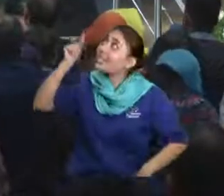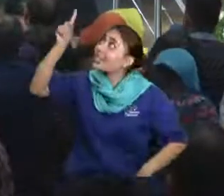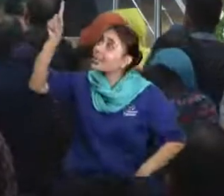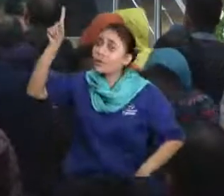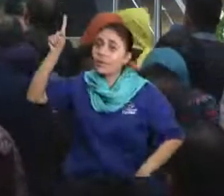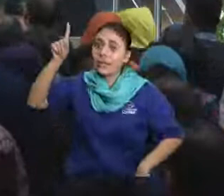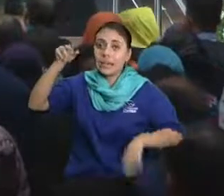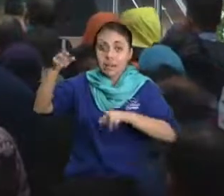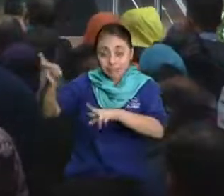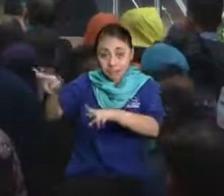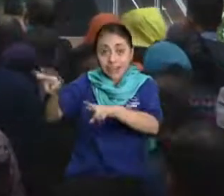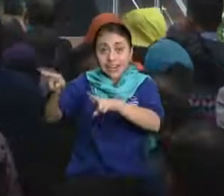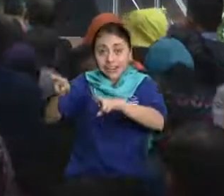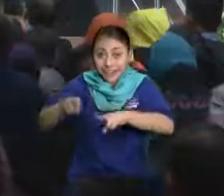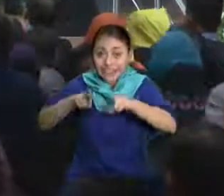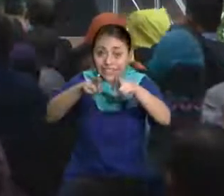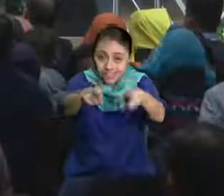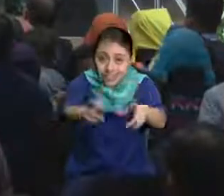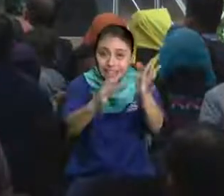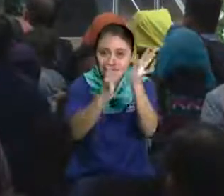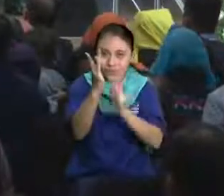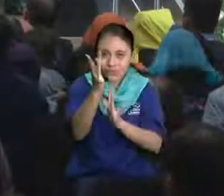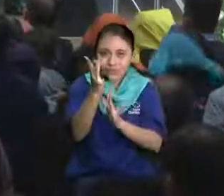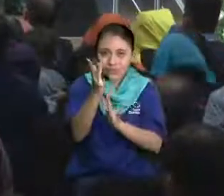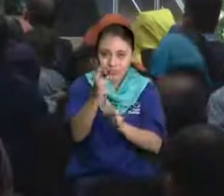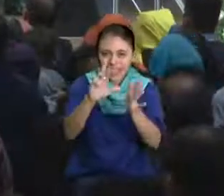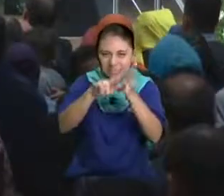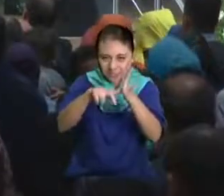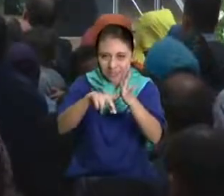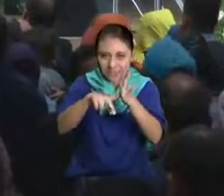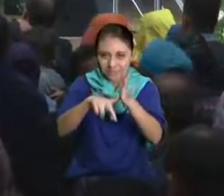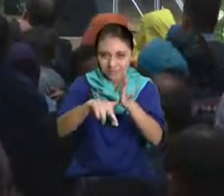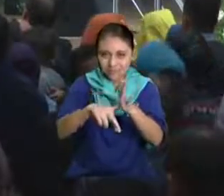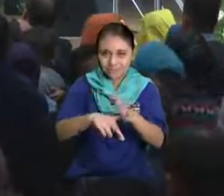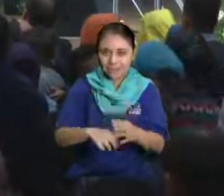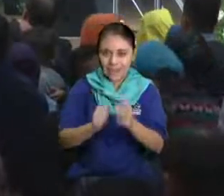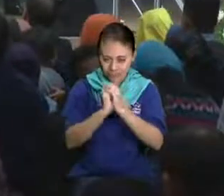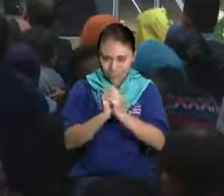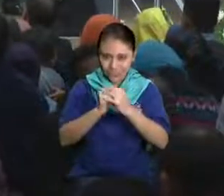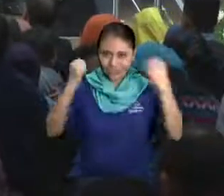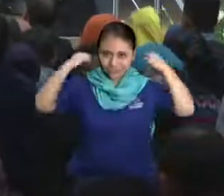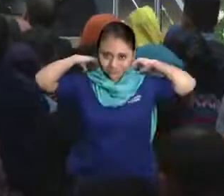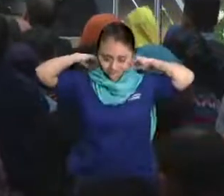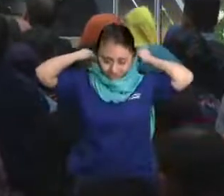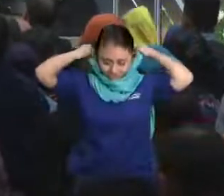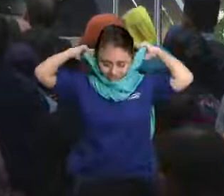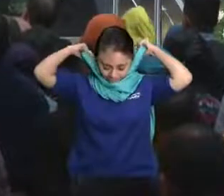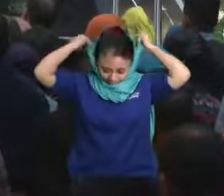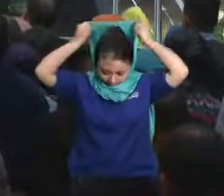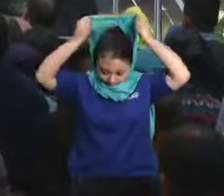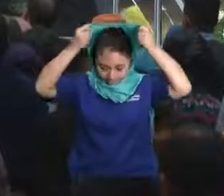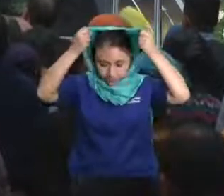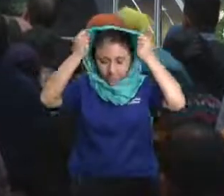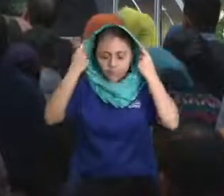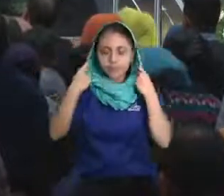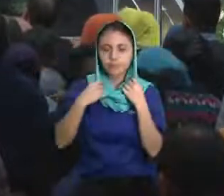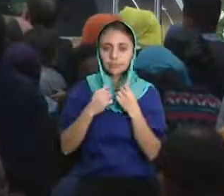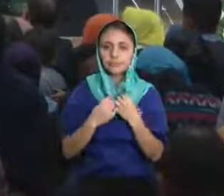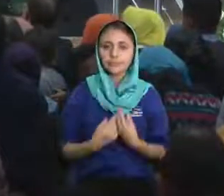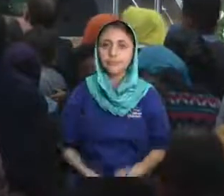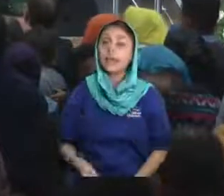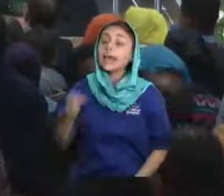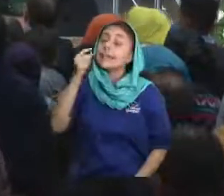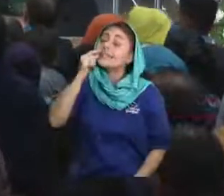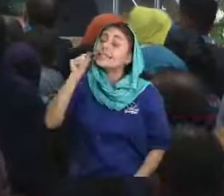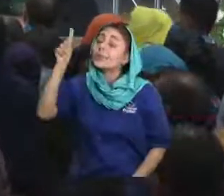gente acepte a Cristo, no estamos hablando de una religión. Estamos hablando de una relación con el Rey de Reyes y